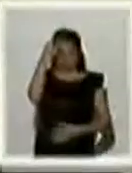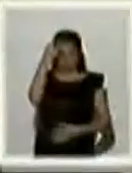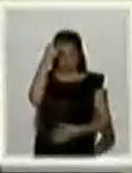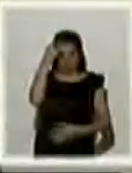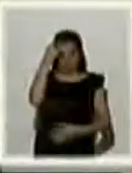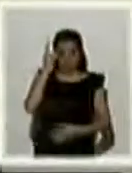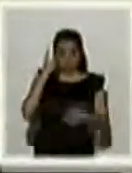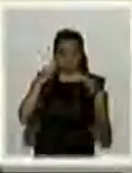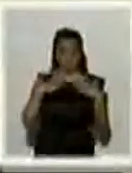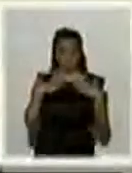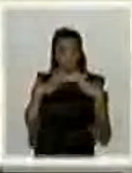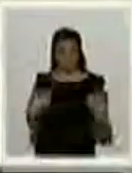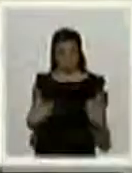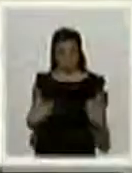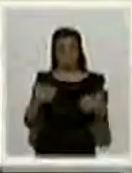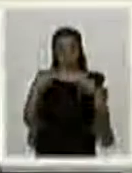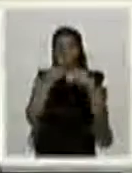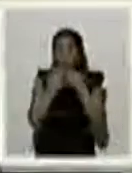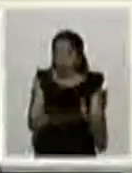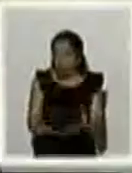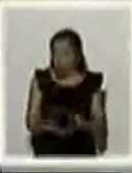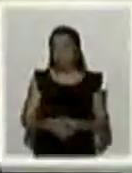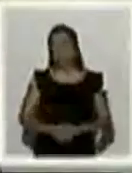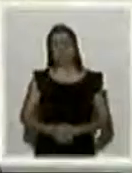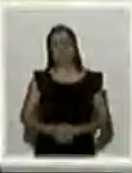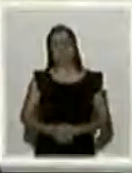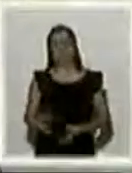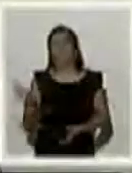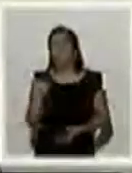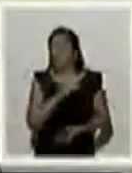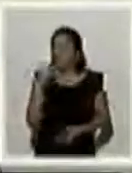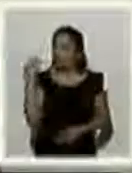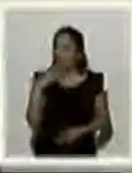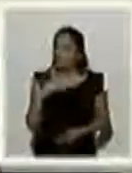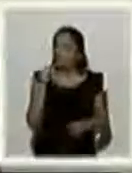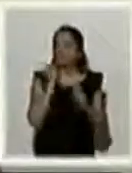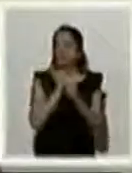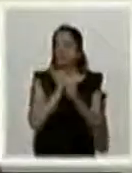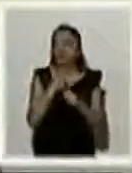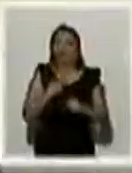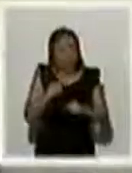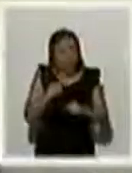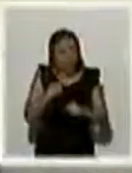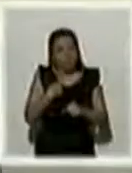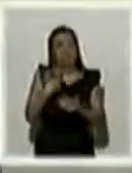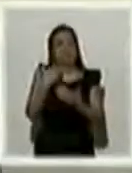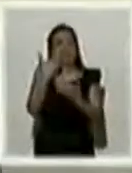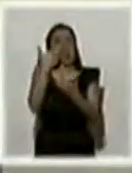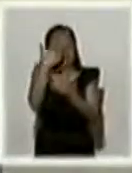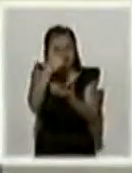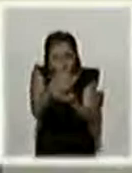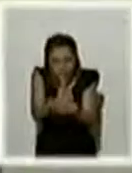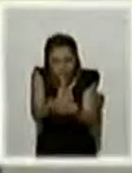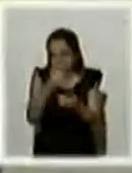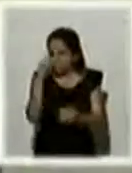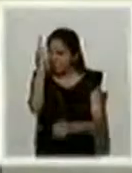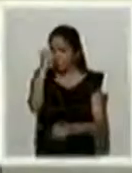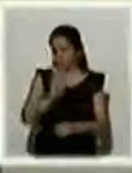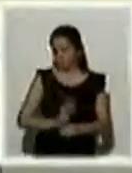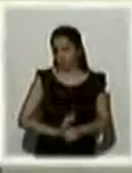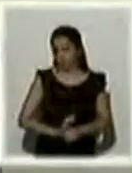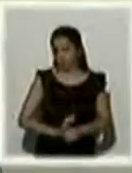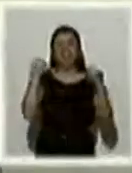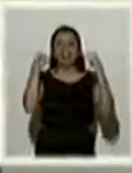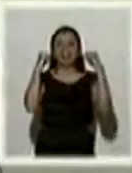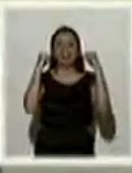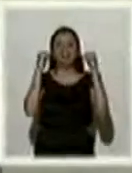física. Todos tenemos que trabajar, y yo me voy a poner al frente de tener como el deporte como